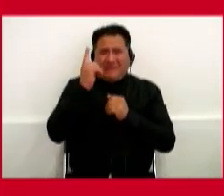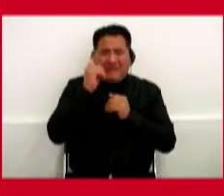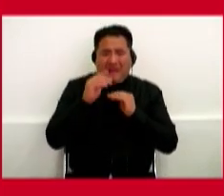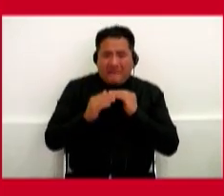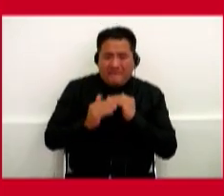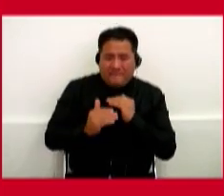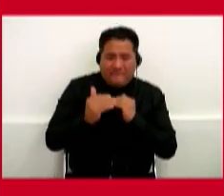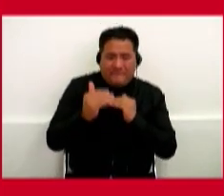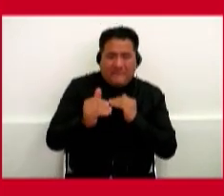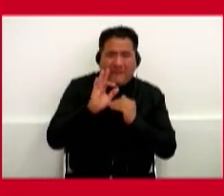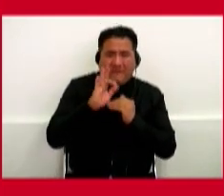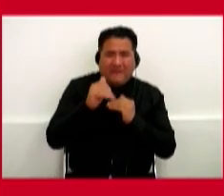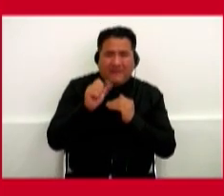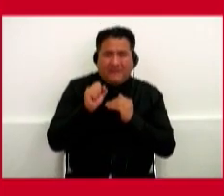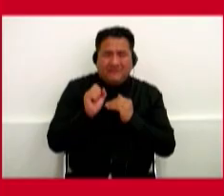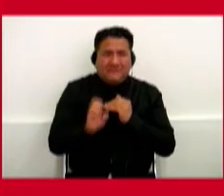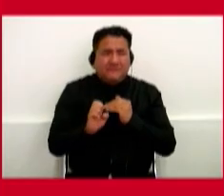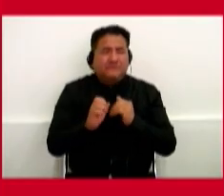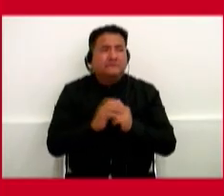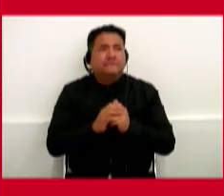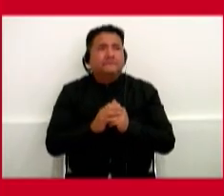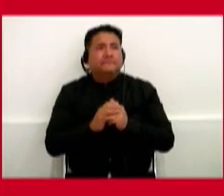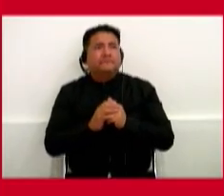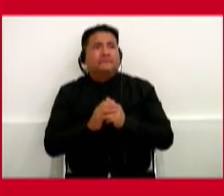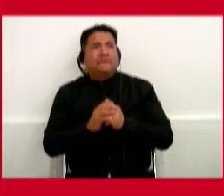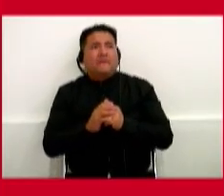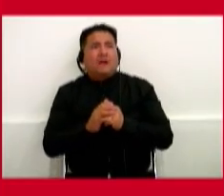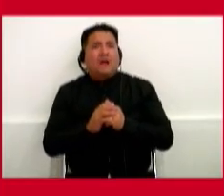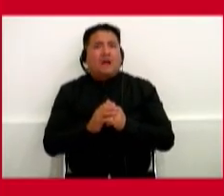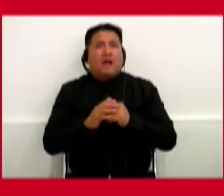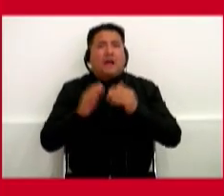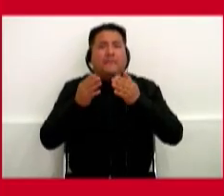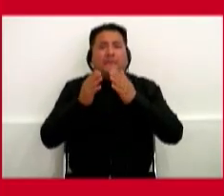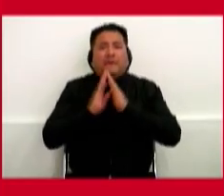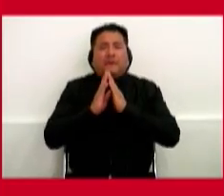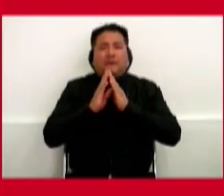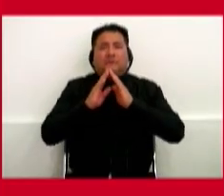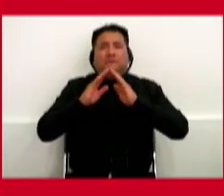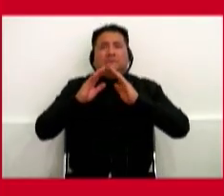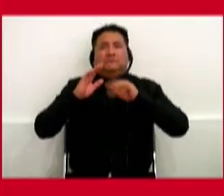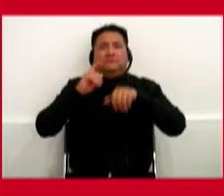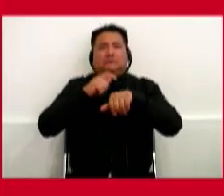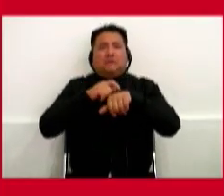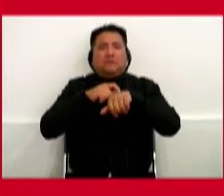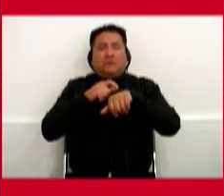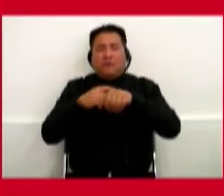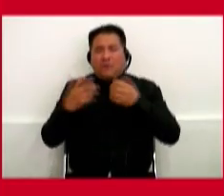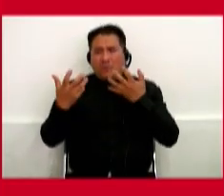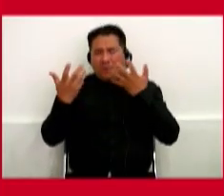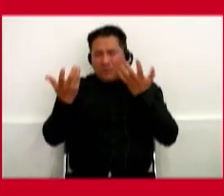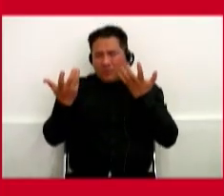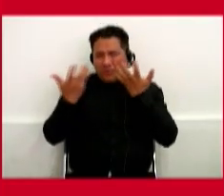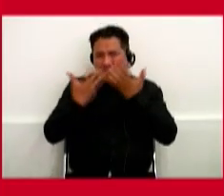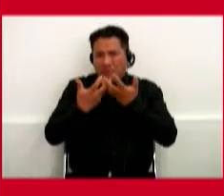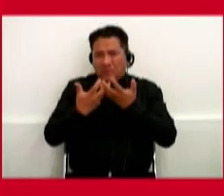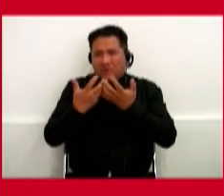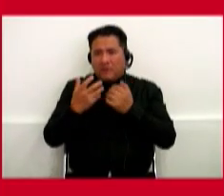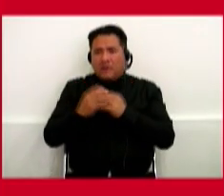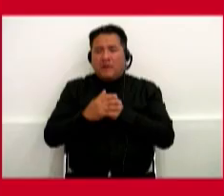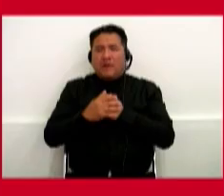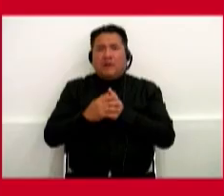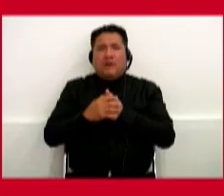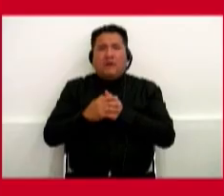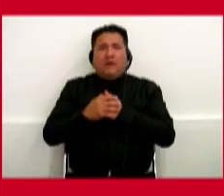pruebas de arranque para establecer tiempos de acorde al macizo rocoso que nos ayuden a obtener la mayor eficiencia por